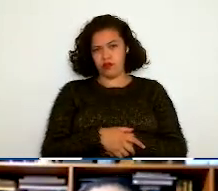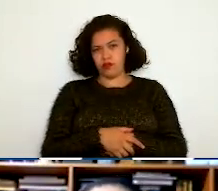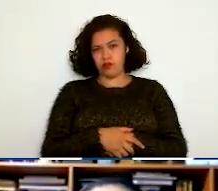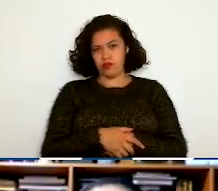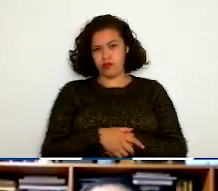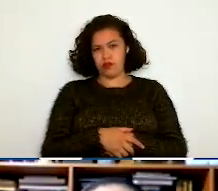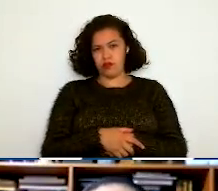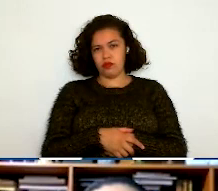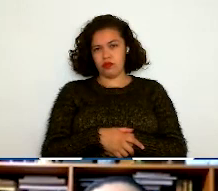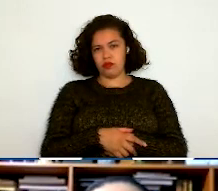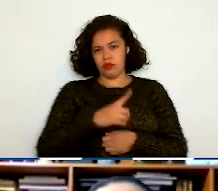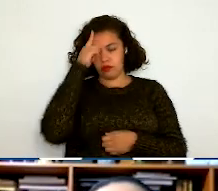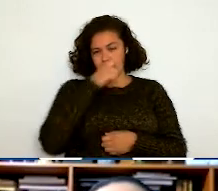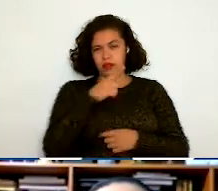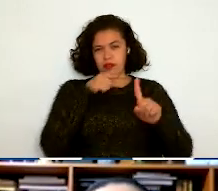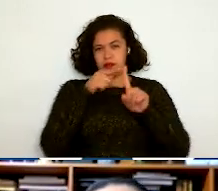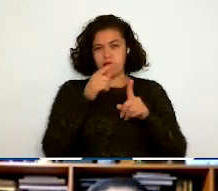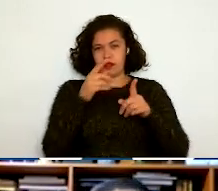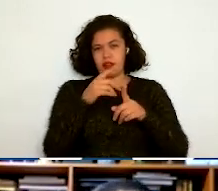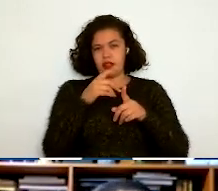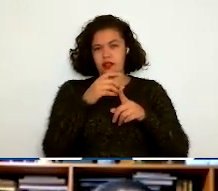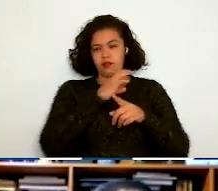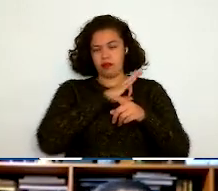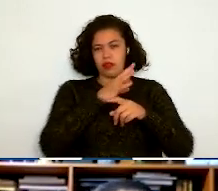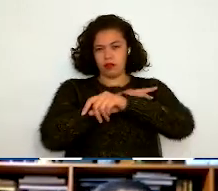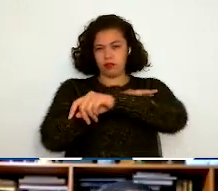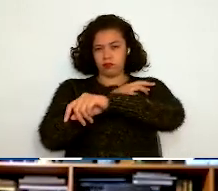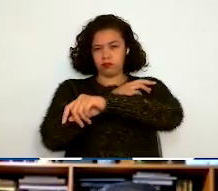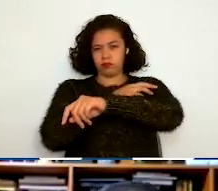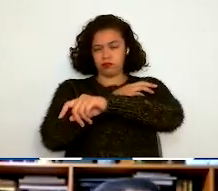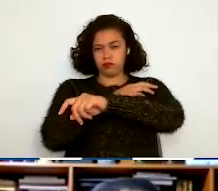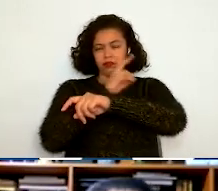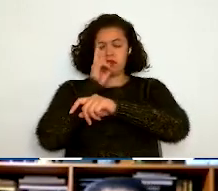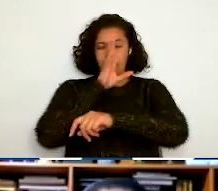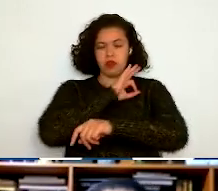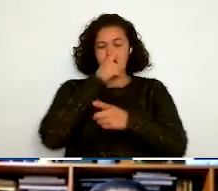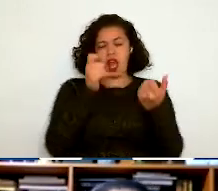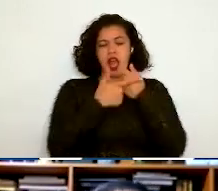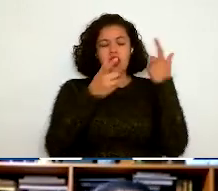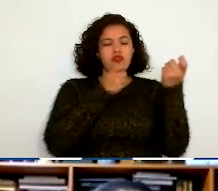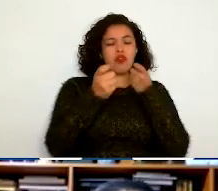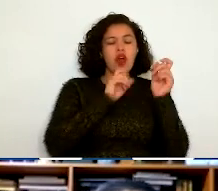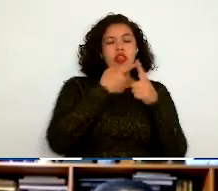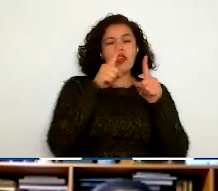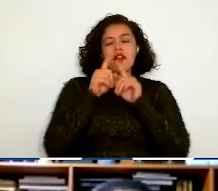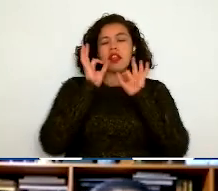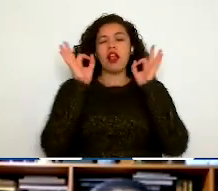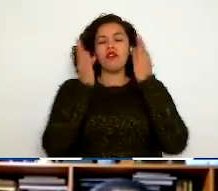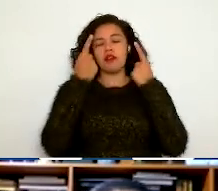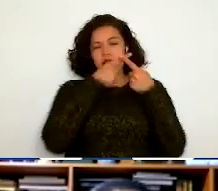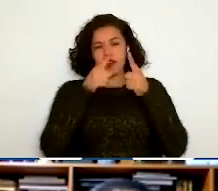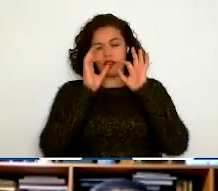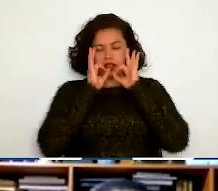Con la intención de hacer más visible una gestión, ¿no? Diferente, quizá un nuevo estilo en ese